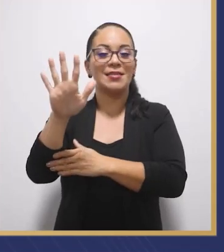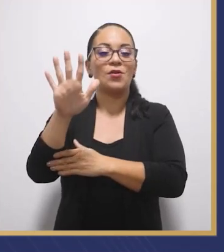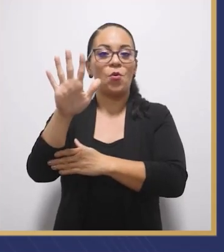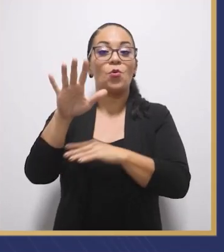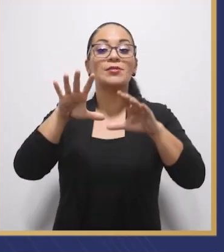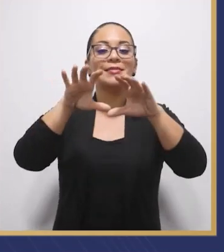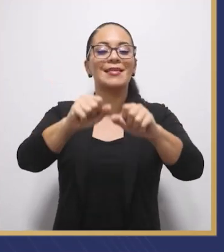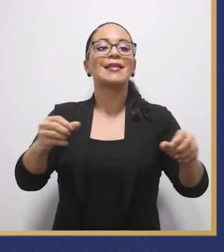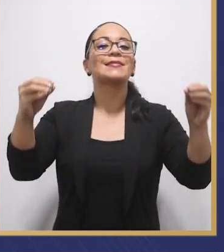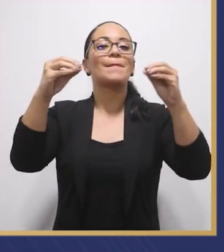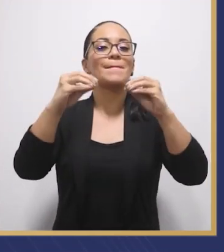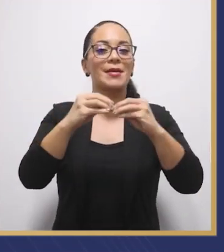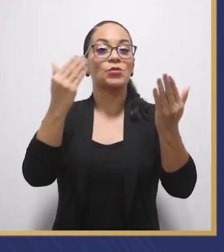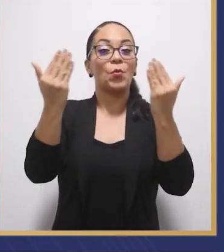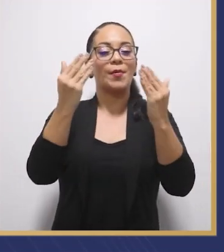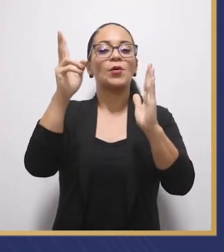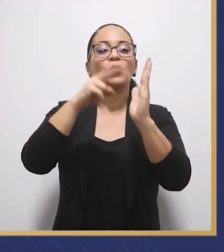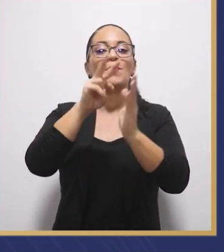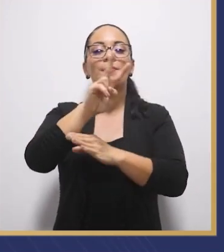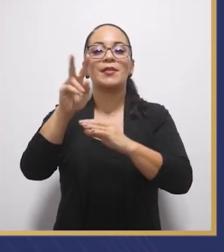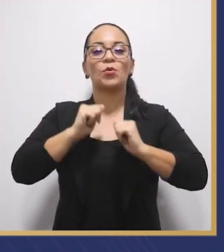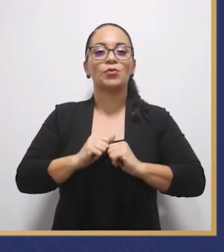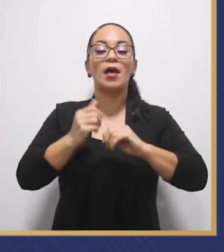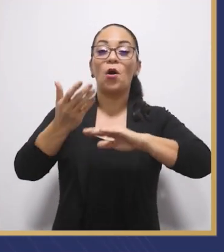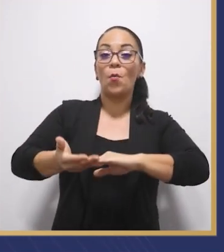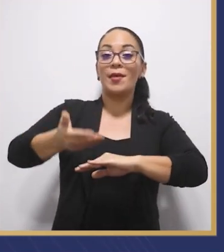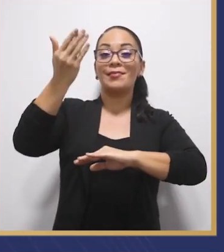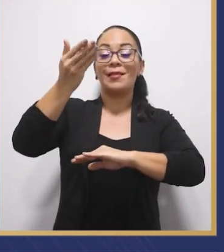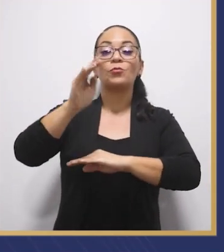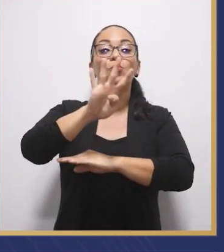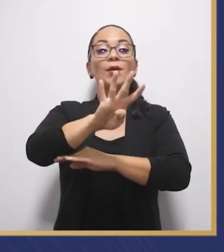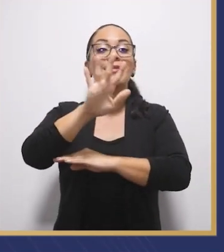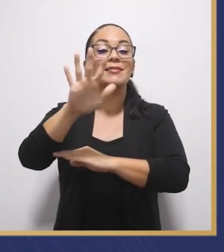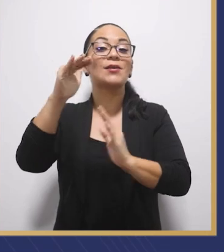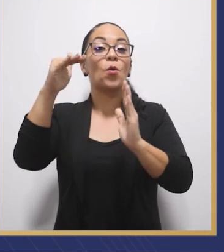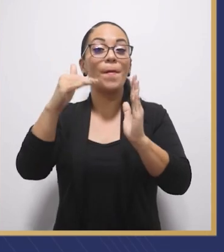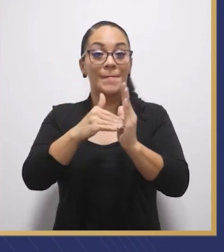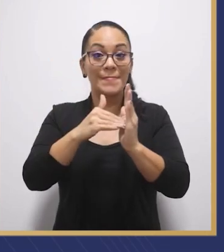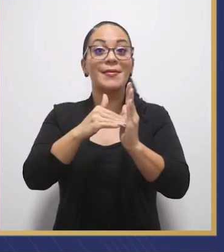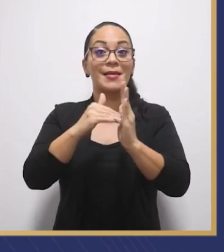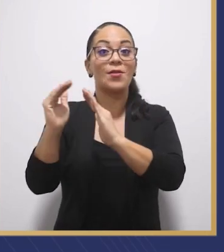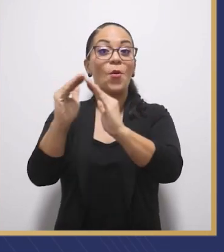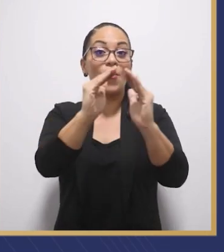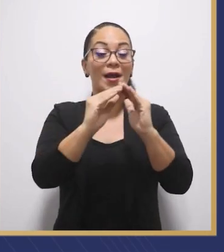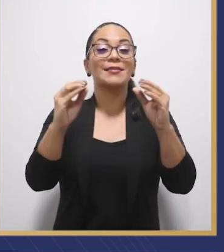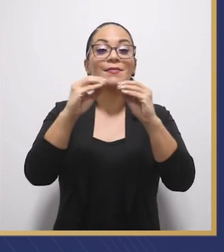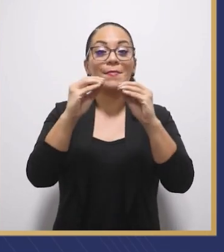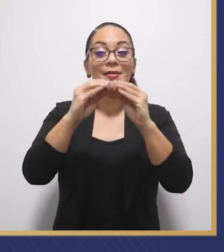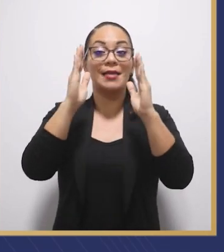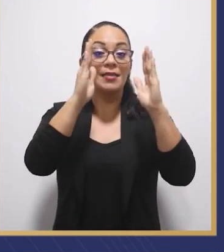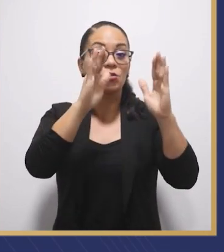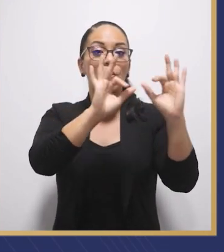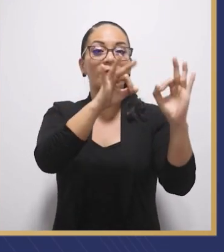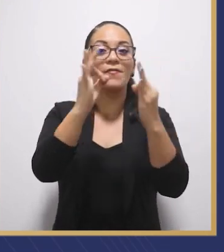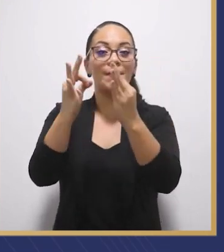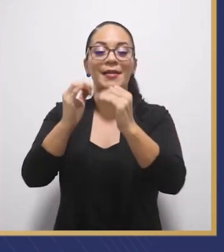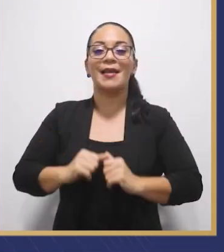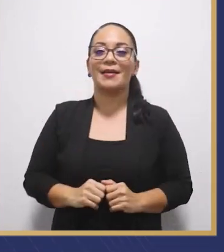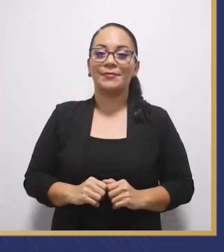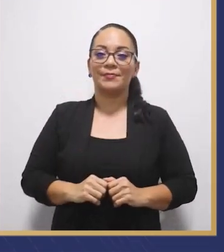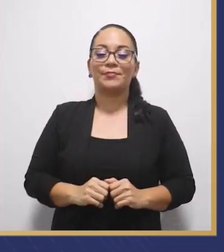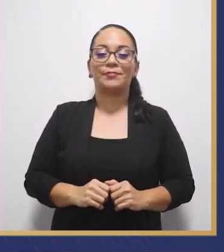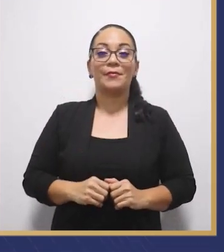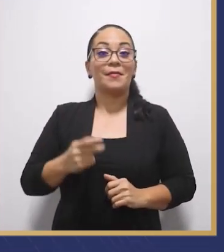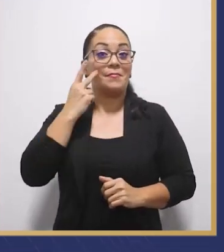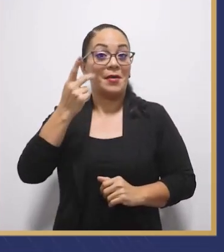31.555 citas más que en el 2022 y aumentamos en 45.000 hogares el programa de atención a familia. Fieles a